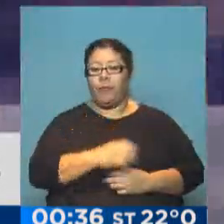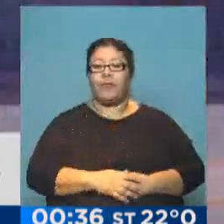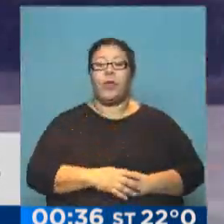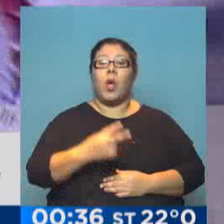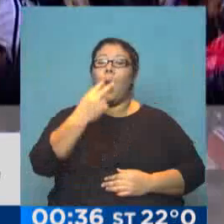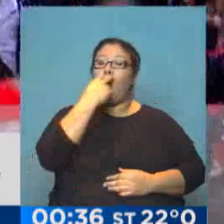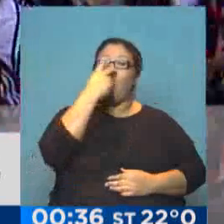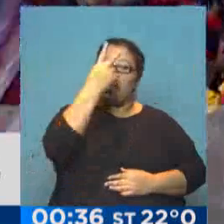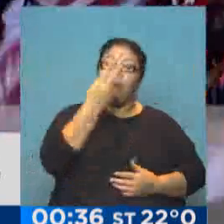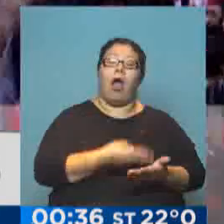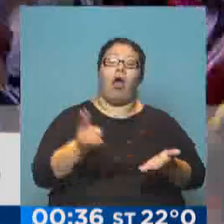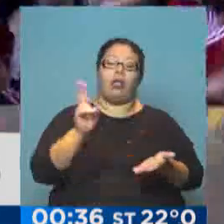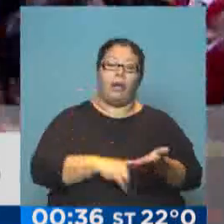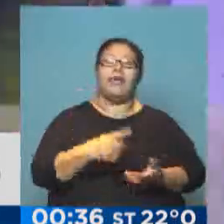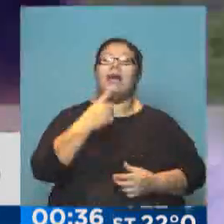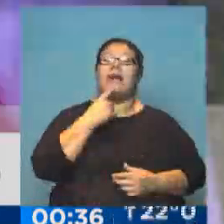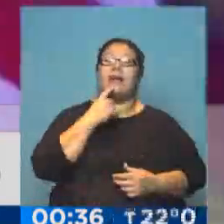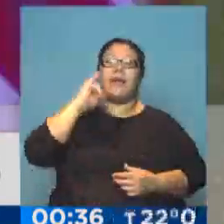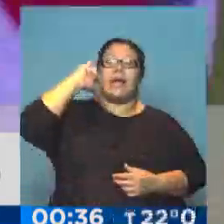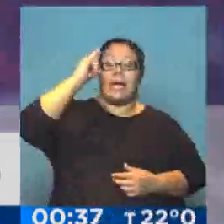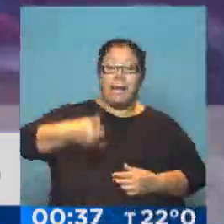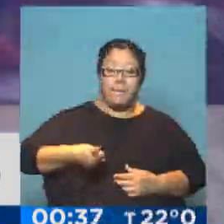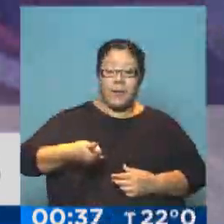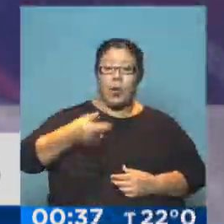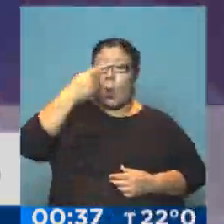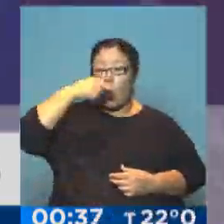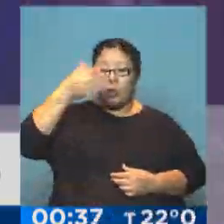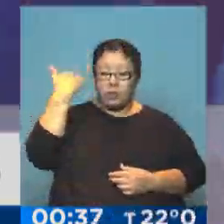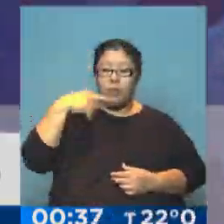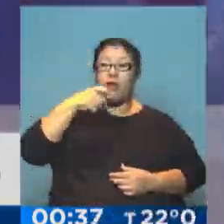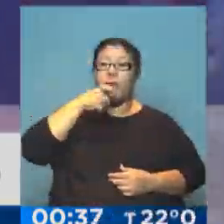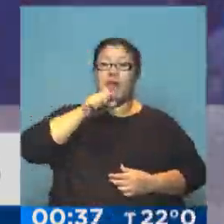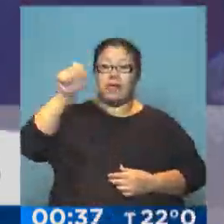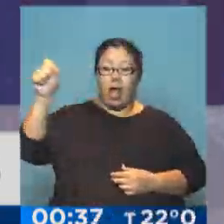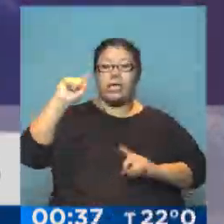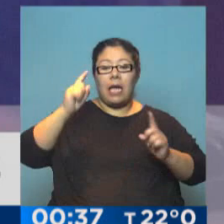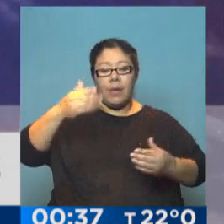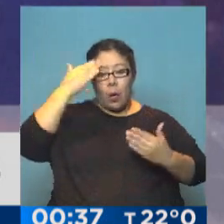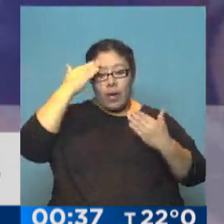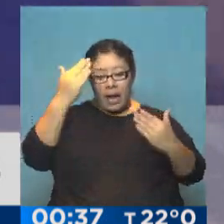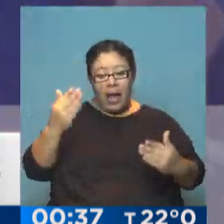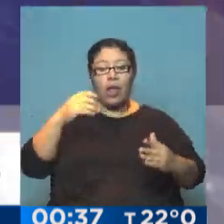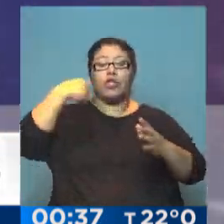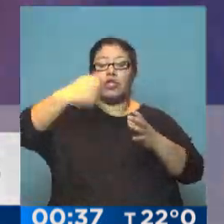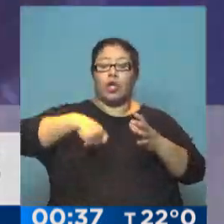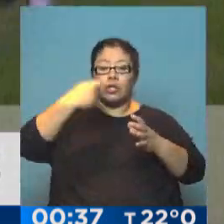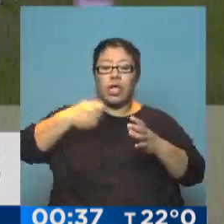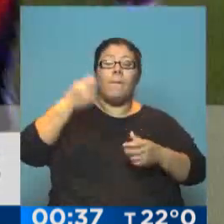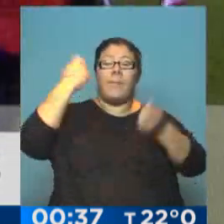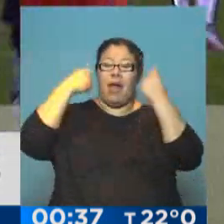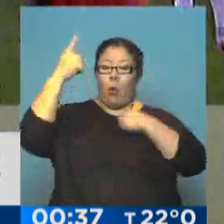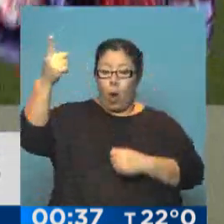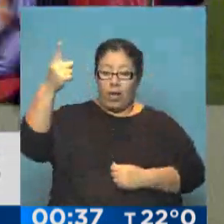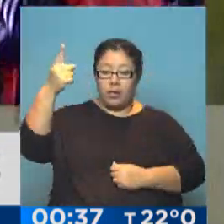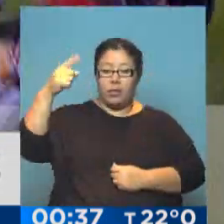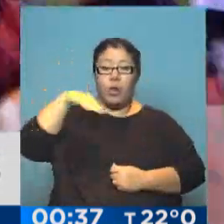Bolivia otra vez. River, el último campeón de la Copa Libertadores, quien fue homenajeado también en este sorteo que se realizó en Luque, en Paraguay,